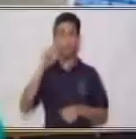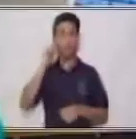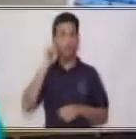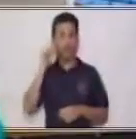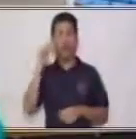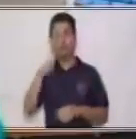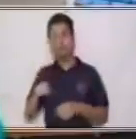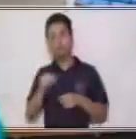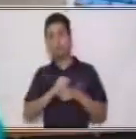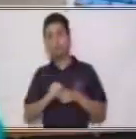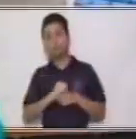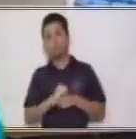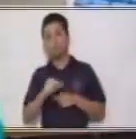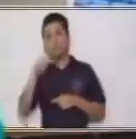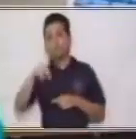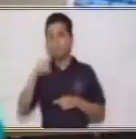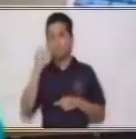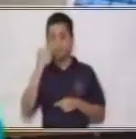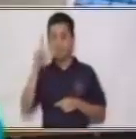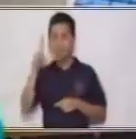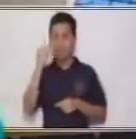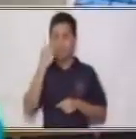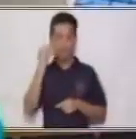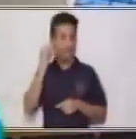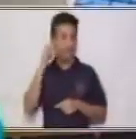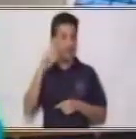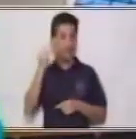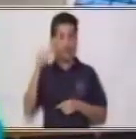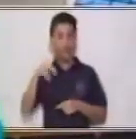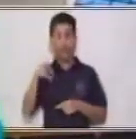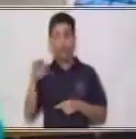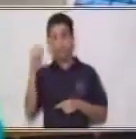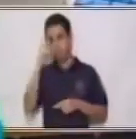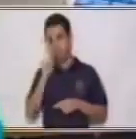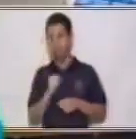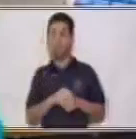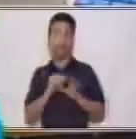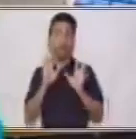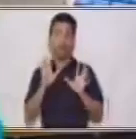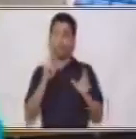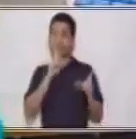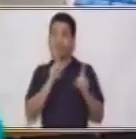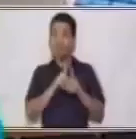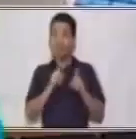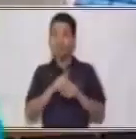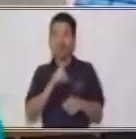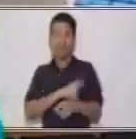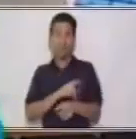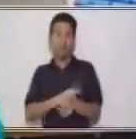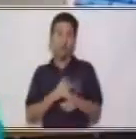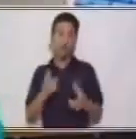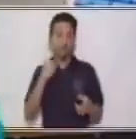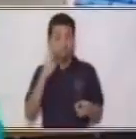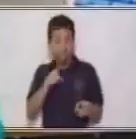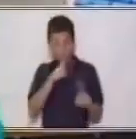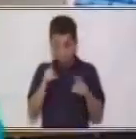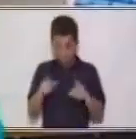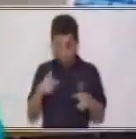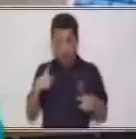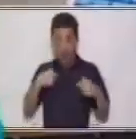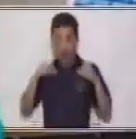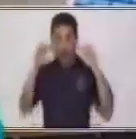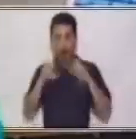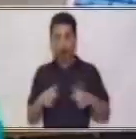practicamos los miligramos. Y también, ¿verdad? Un médico, depende del peso de la persona, así